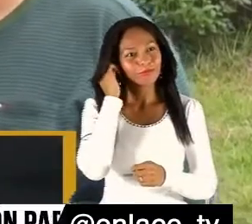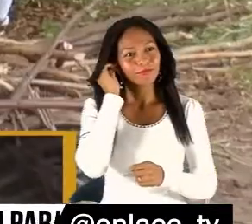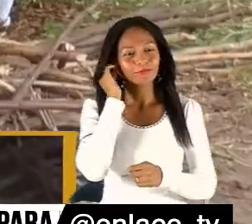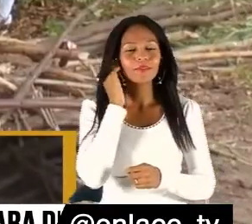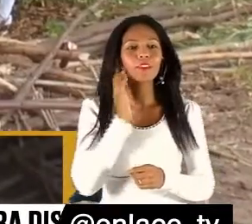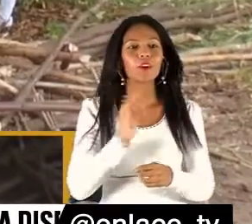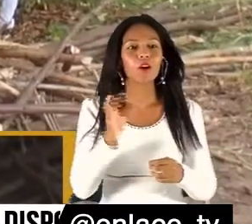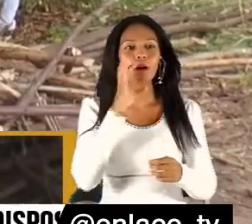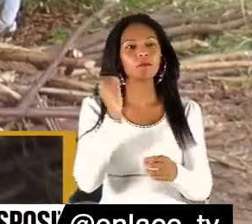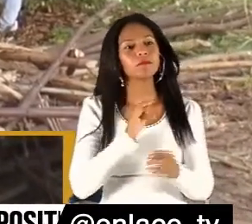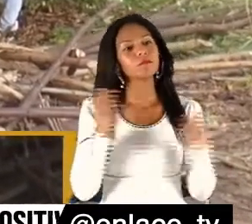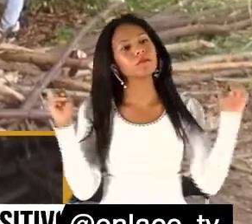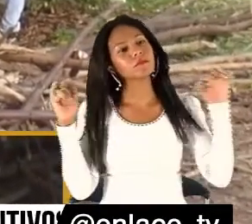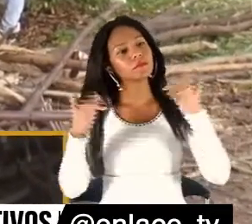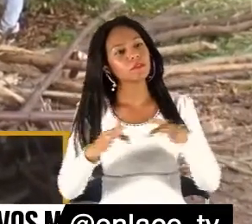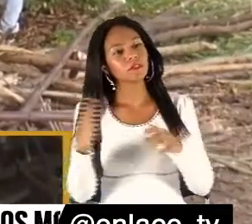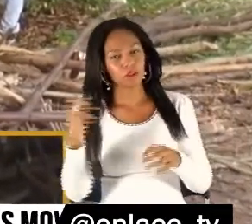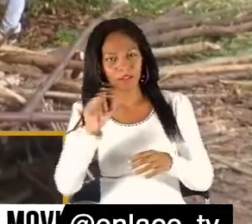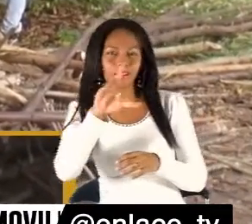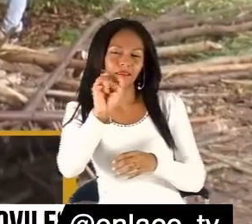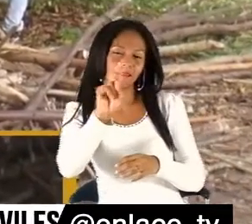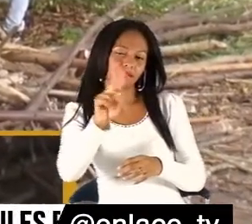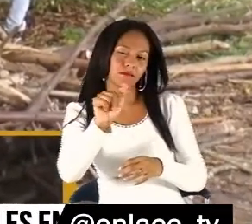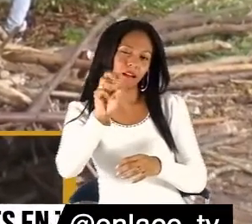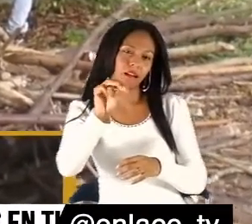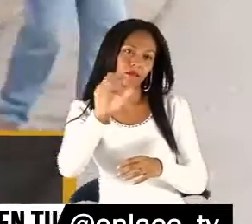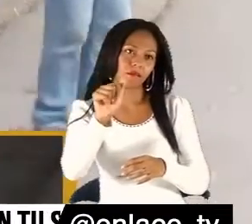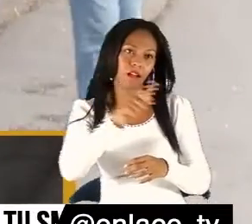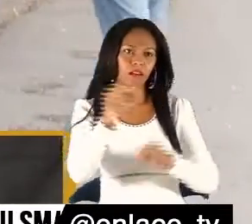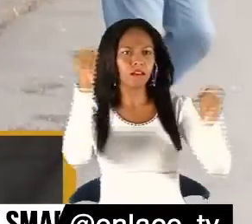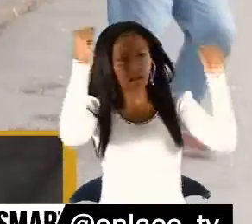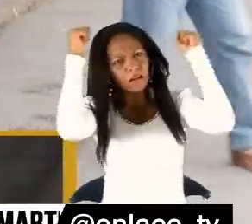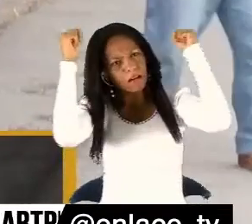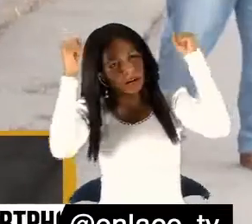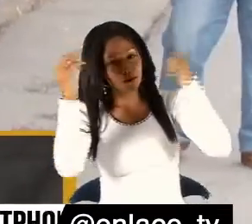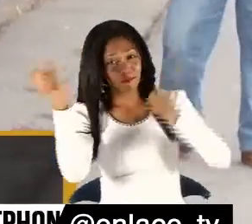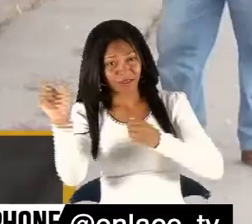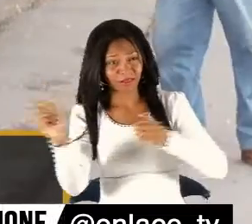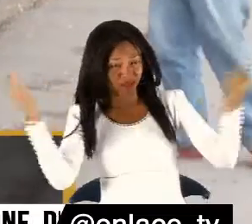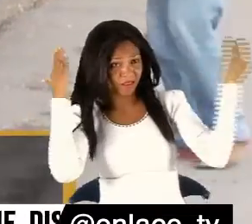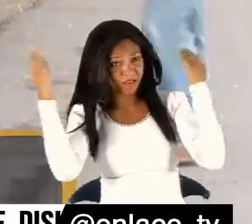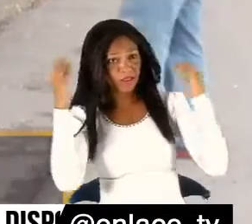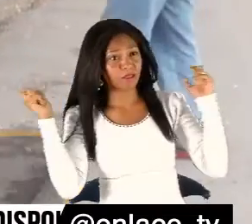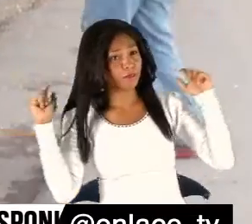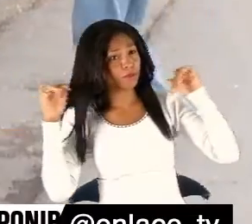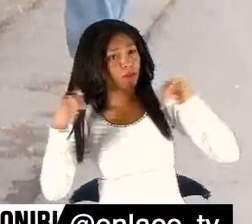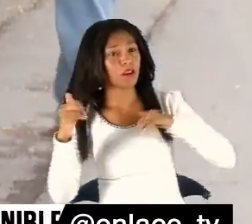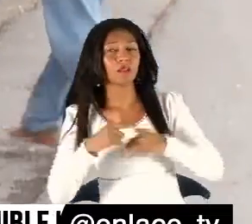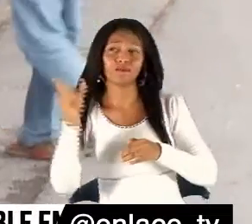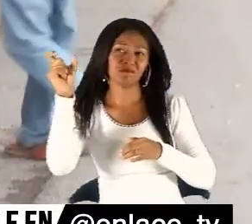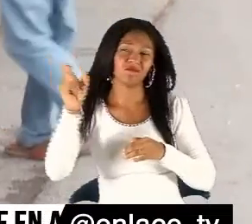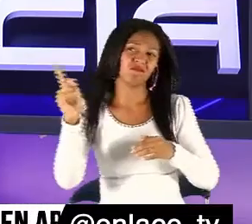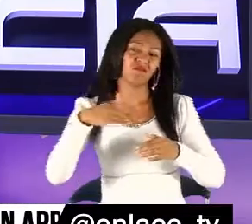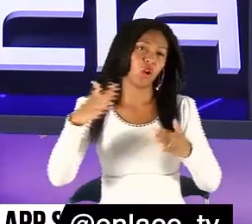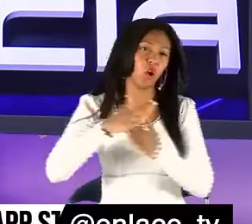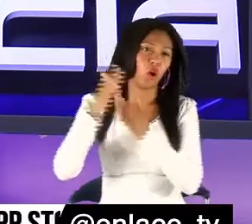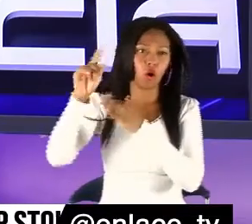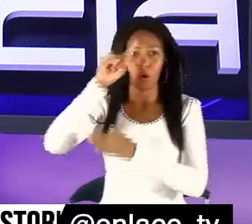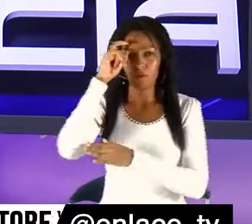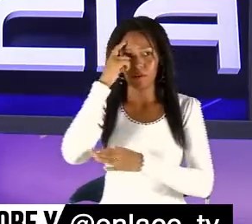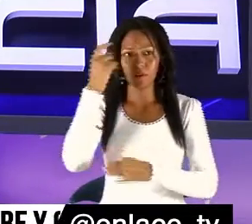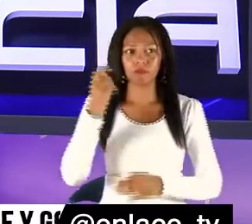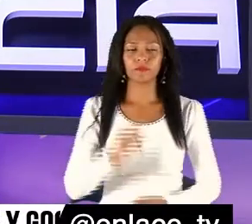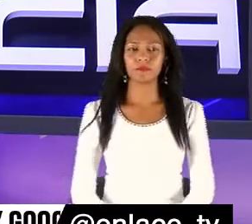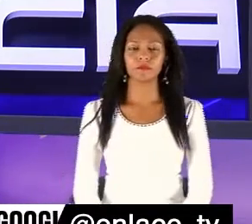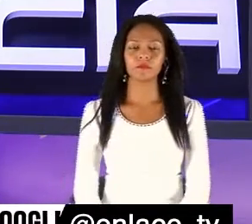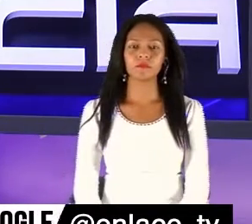Alizama, donde se concentran campesinos del Magdalena Medio que se aprestan a adelantar un paro agrario de carácter indefinido contra el gobierno nacional.